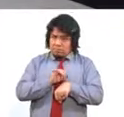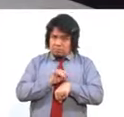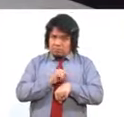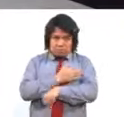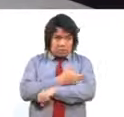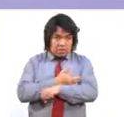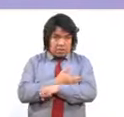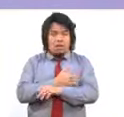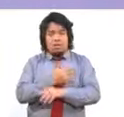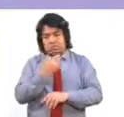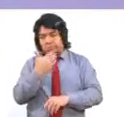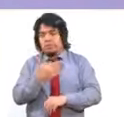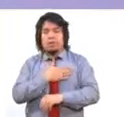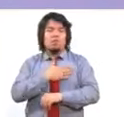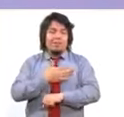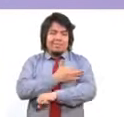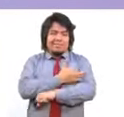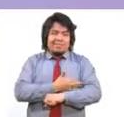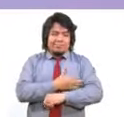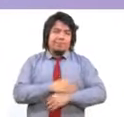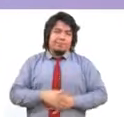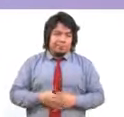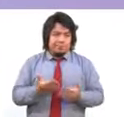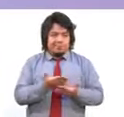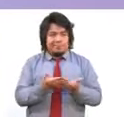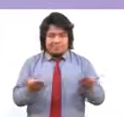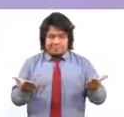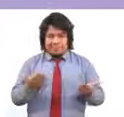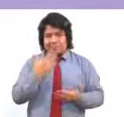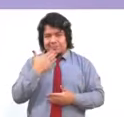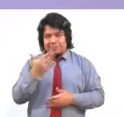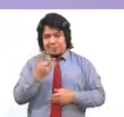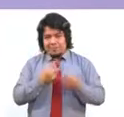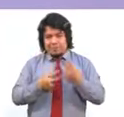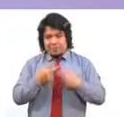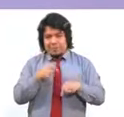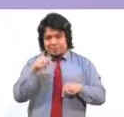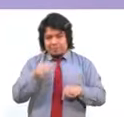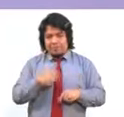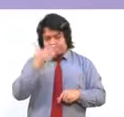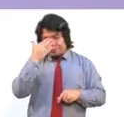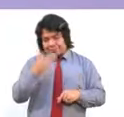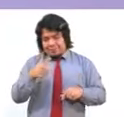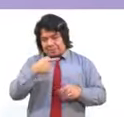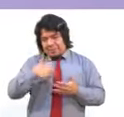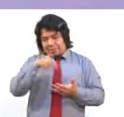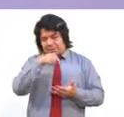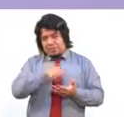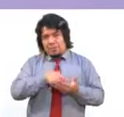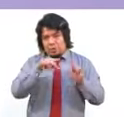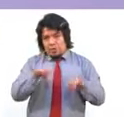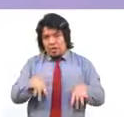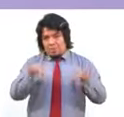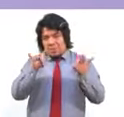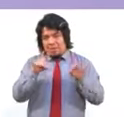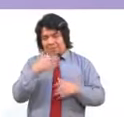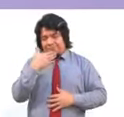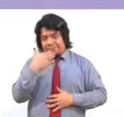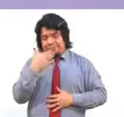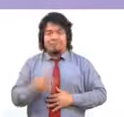Tardes ya, muy buenas tardes. Bienvenidas a esta que es la Casa del Pueblo. Como saben,